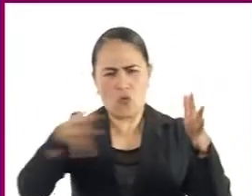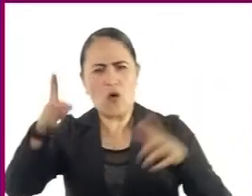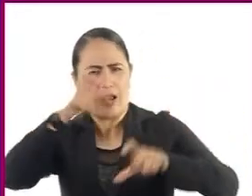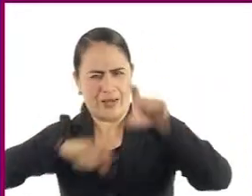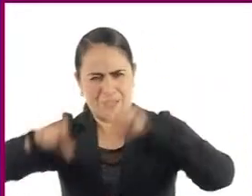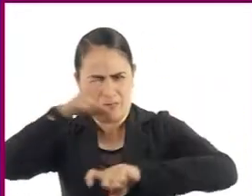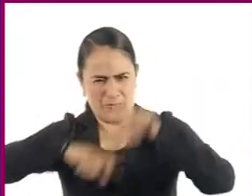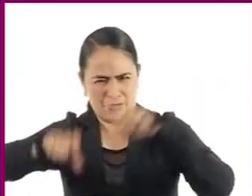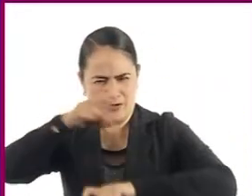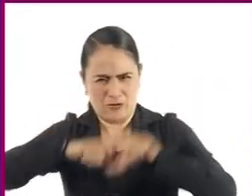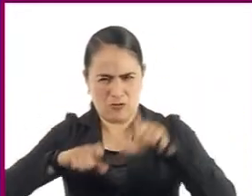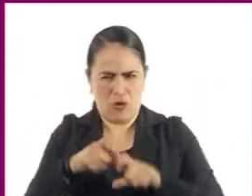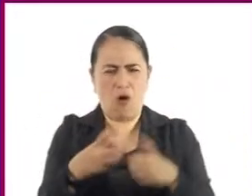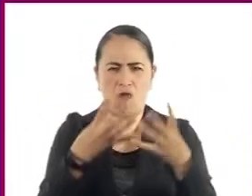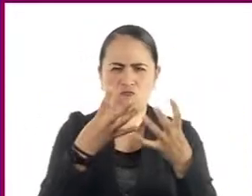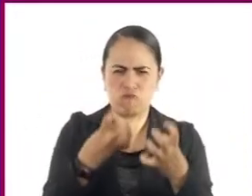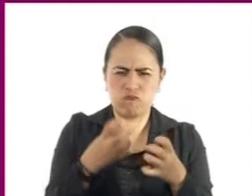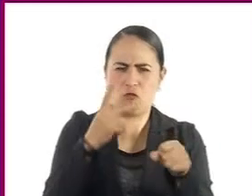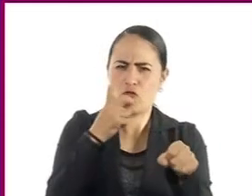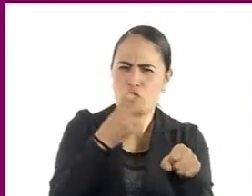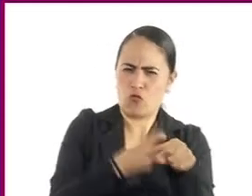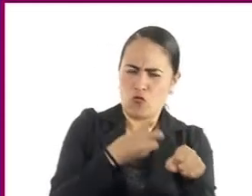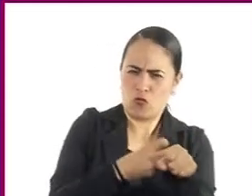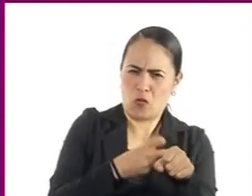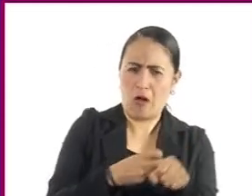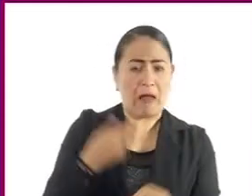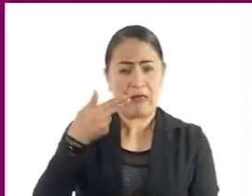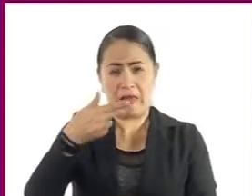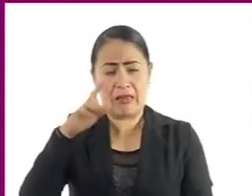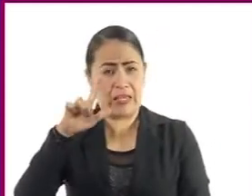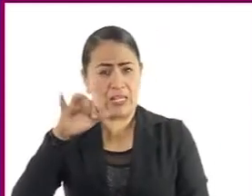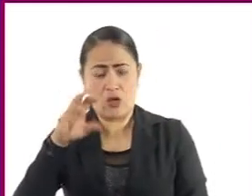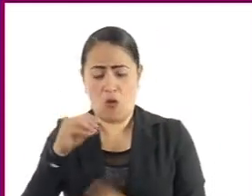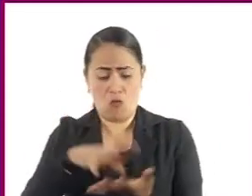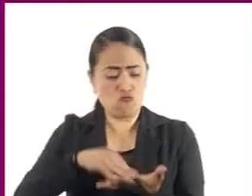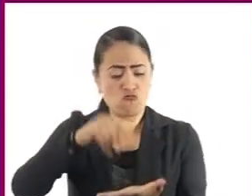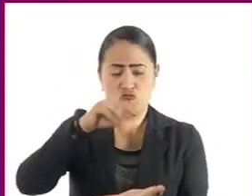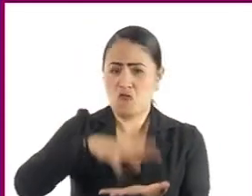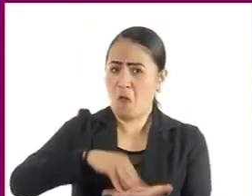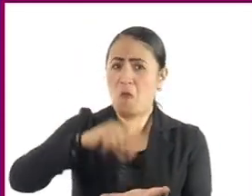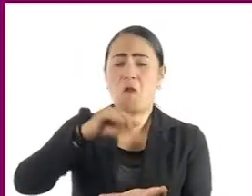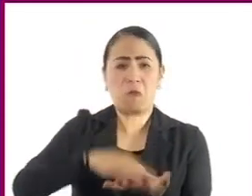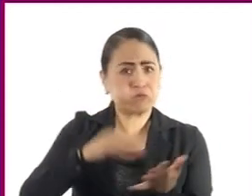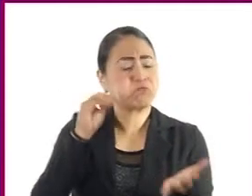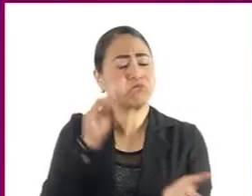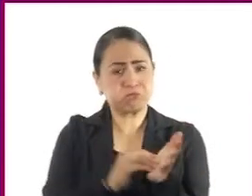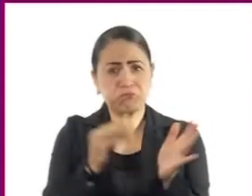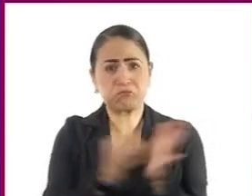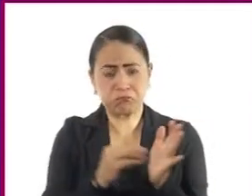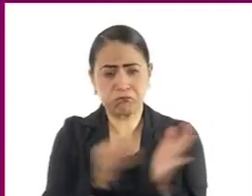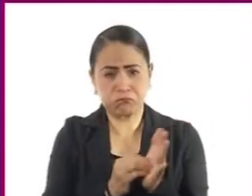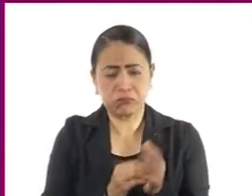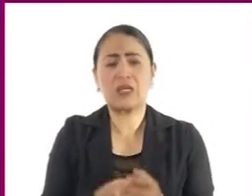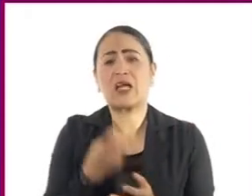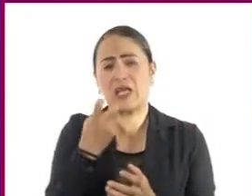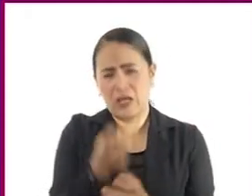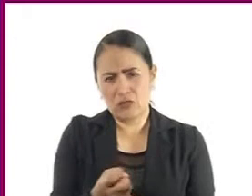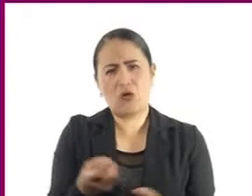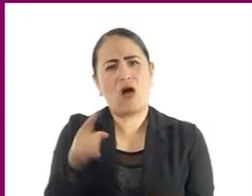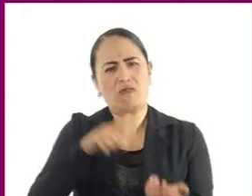solidifican, pero el helio no, es decir, permanece líquido y eso lo hace ideal como